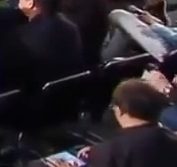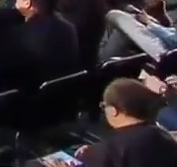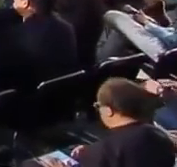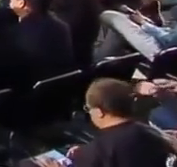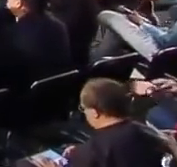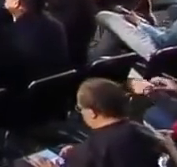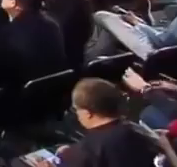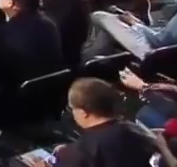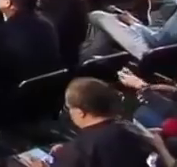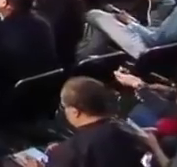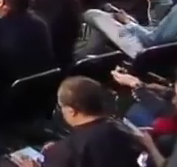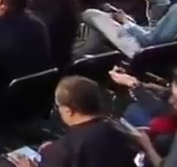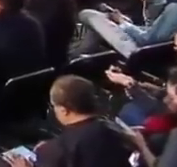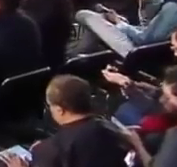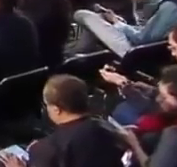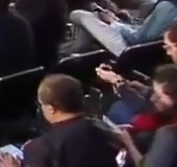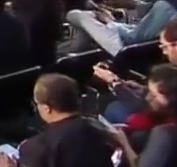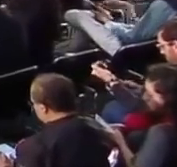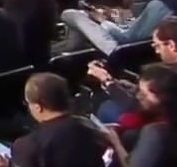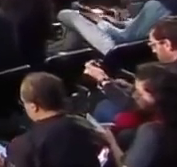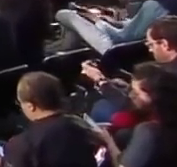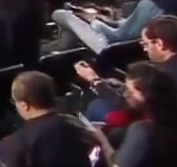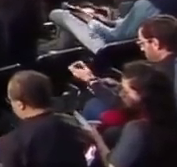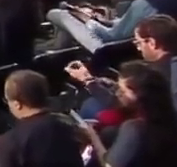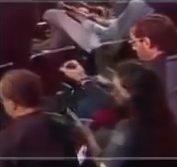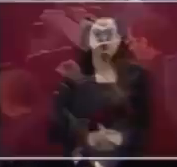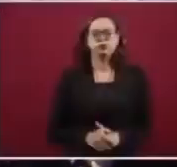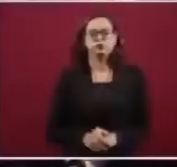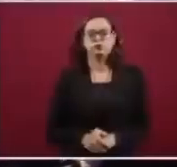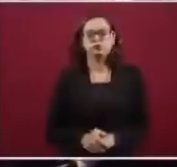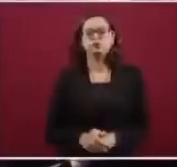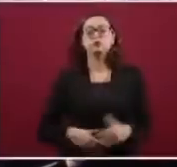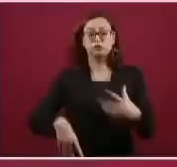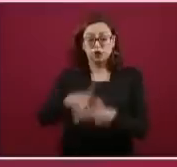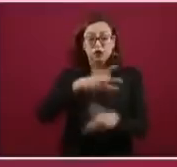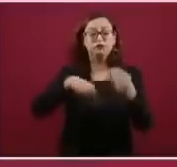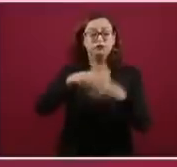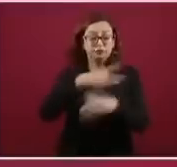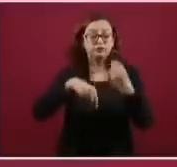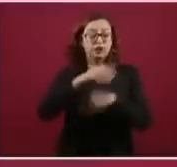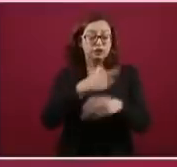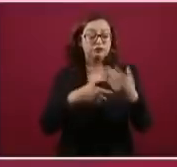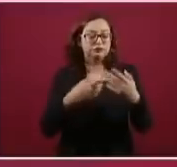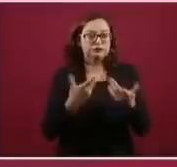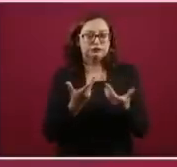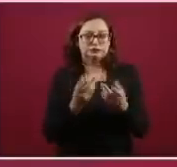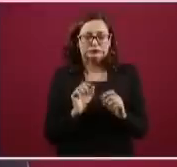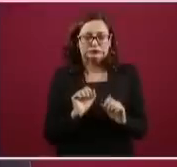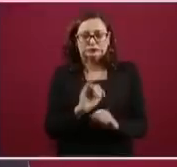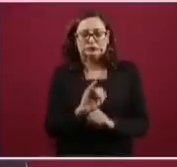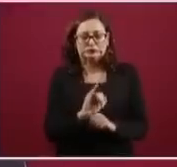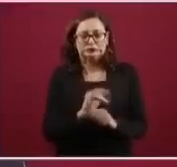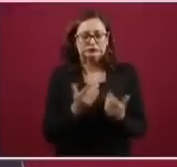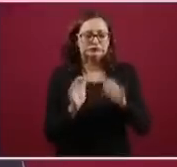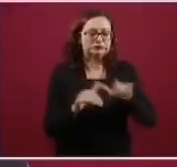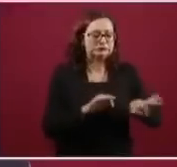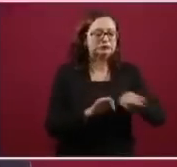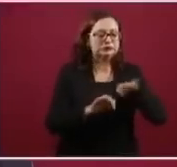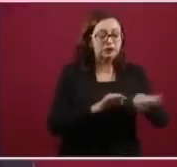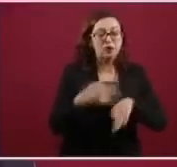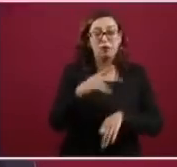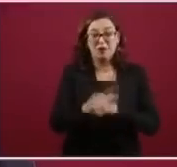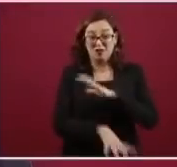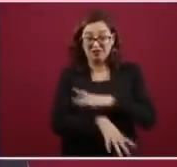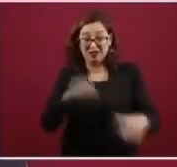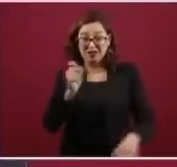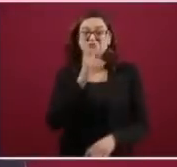generaría esas inversiones que darían empleo y producción a nidia pero no generaría ni una sola gota de petróleo eso es muy importante que se haga y